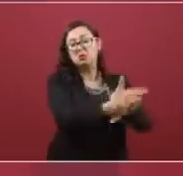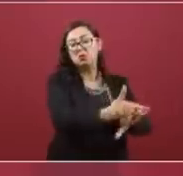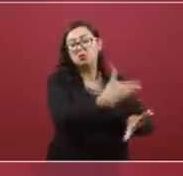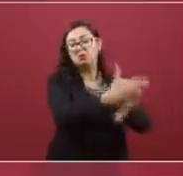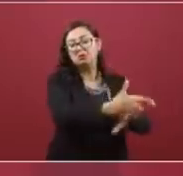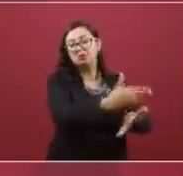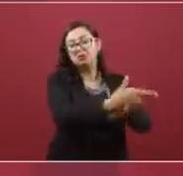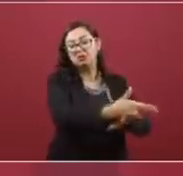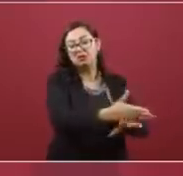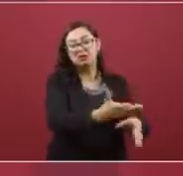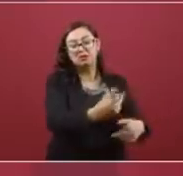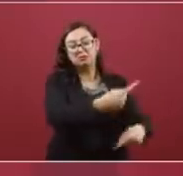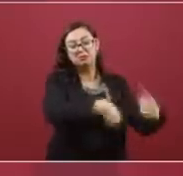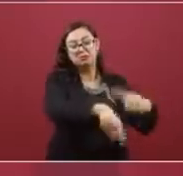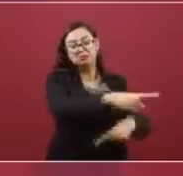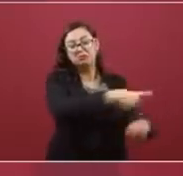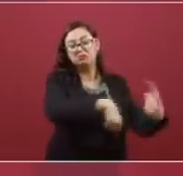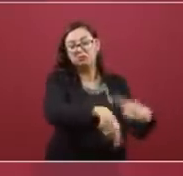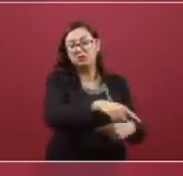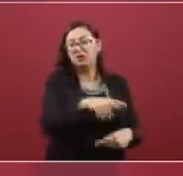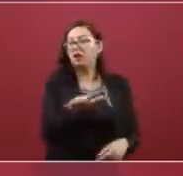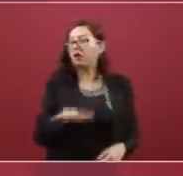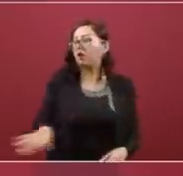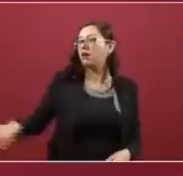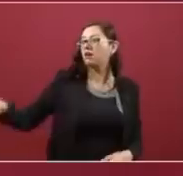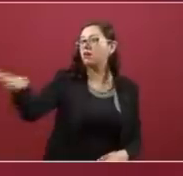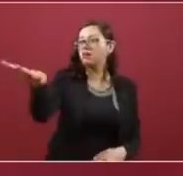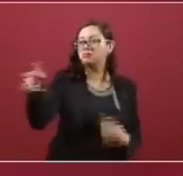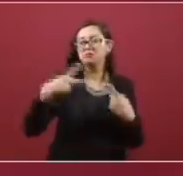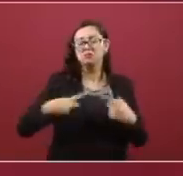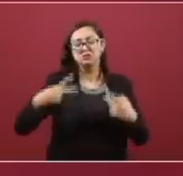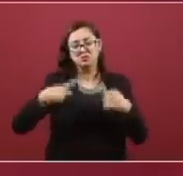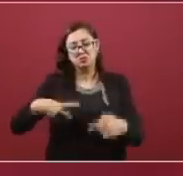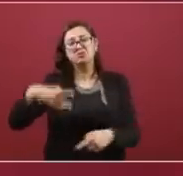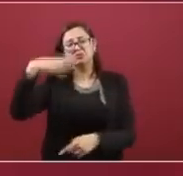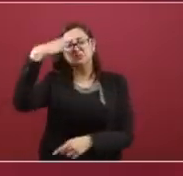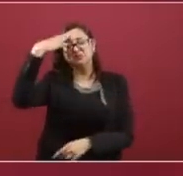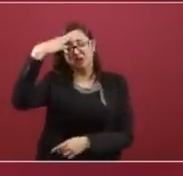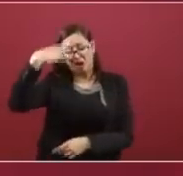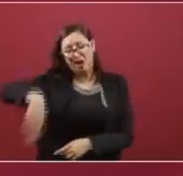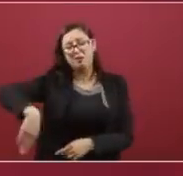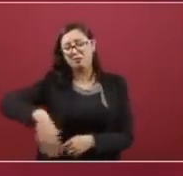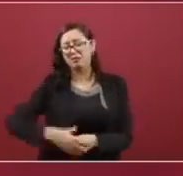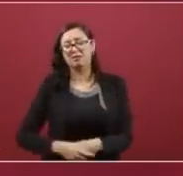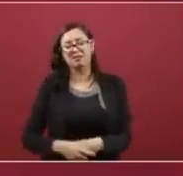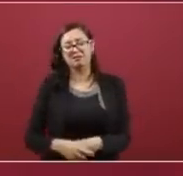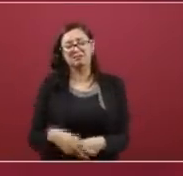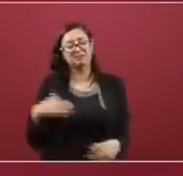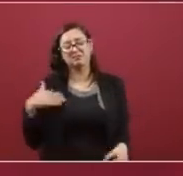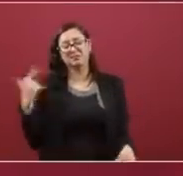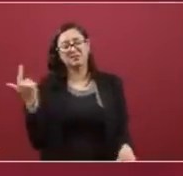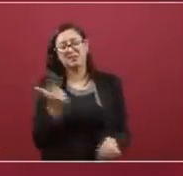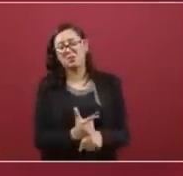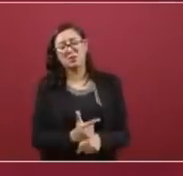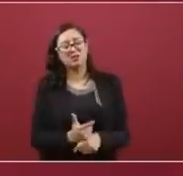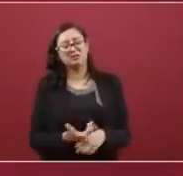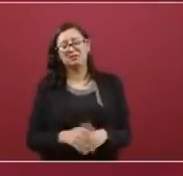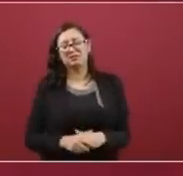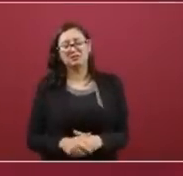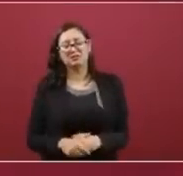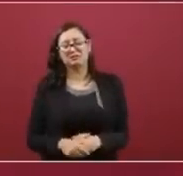Que la gente está muy consciente. Entonces, hay